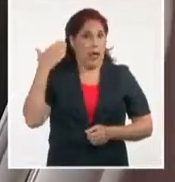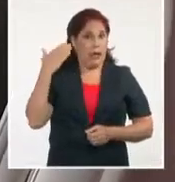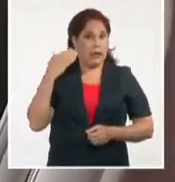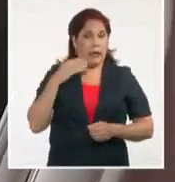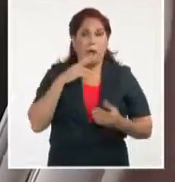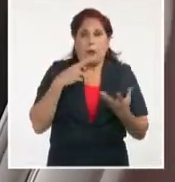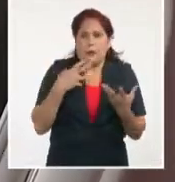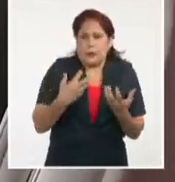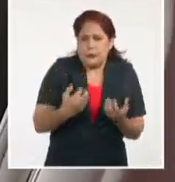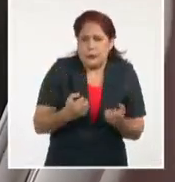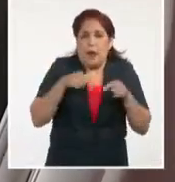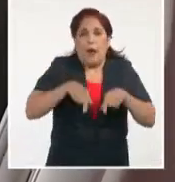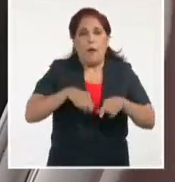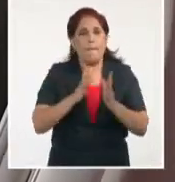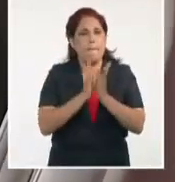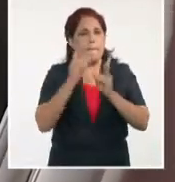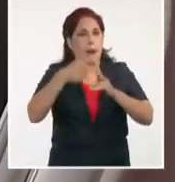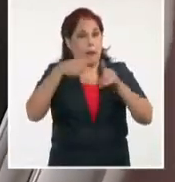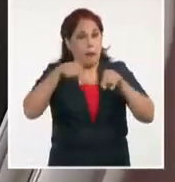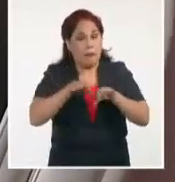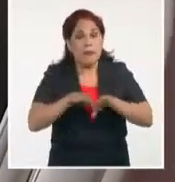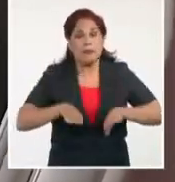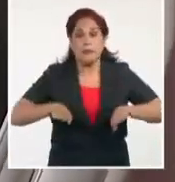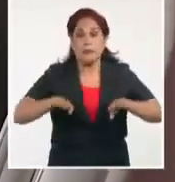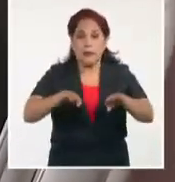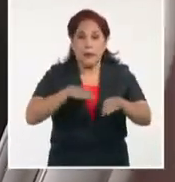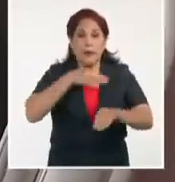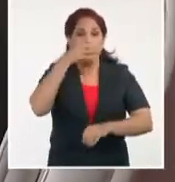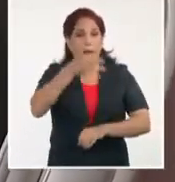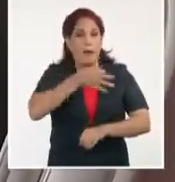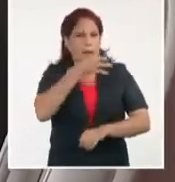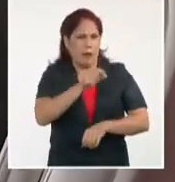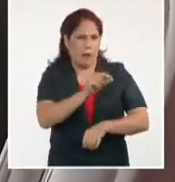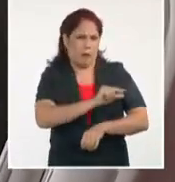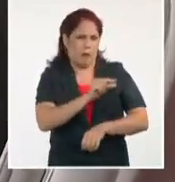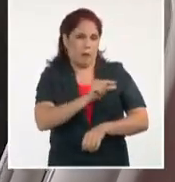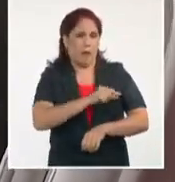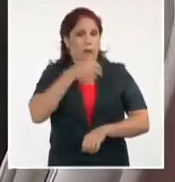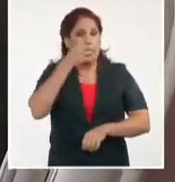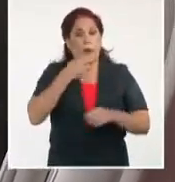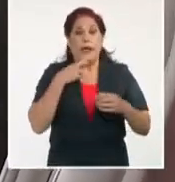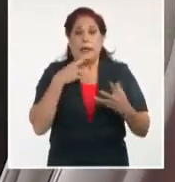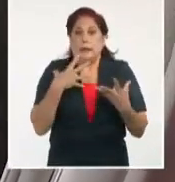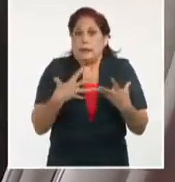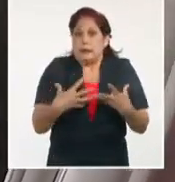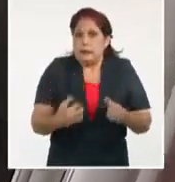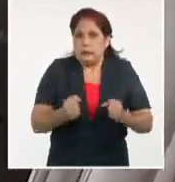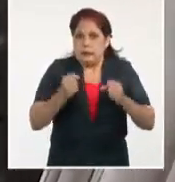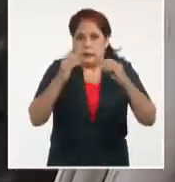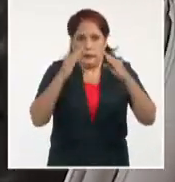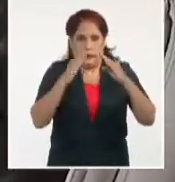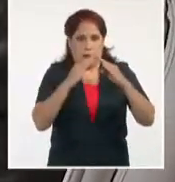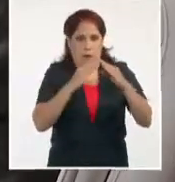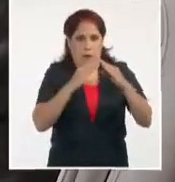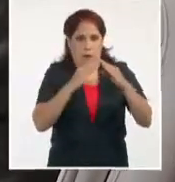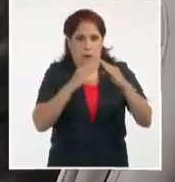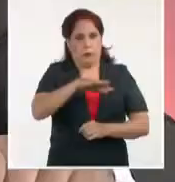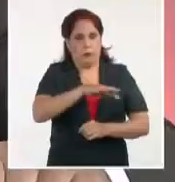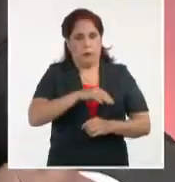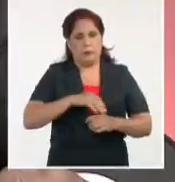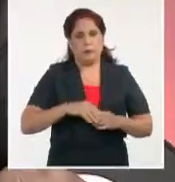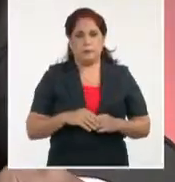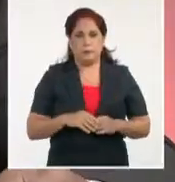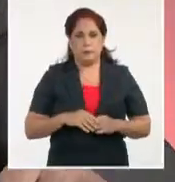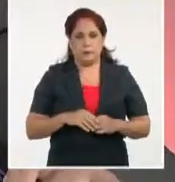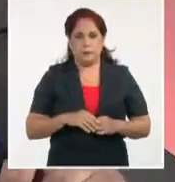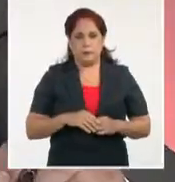fines de mayo y después de aquella mesa redonda que dimos aquí hace un tiempo, hablando de la sequía que estaba viviendo de cierta manera el país.